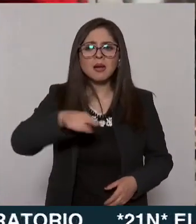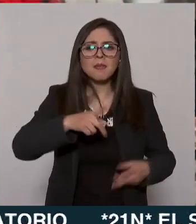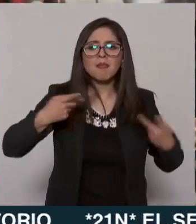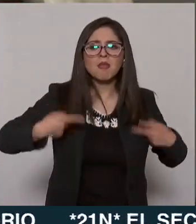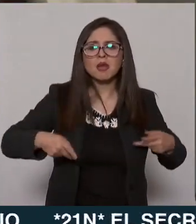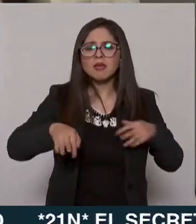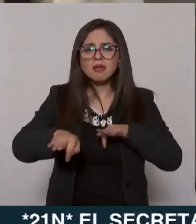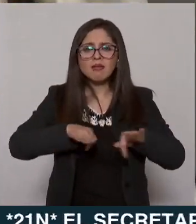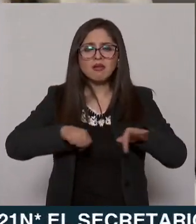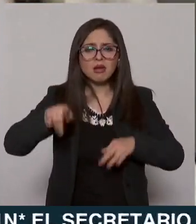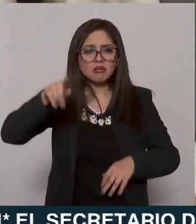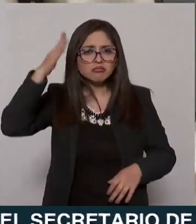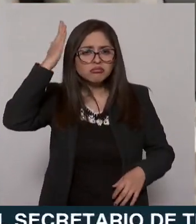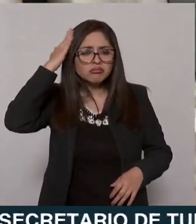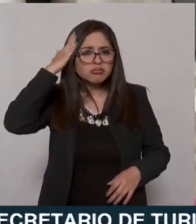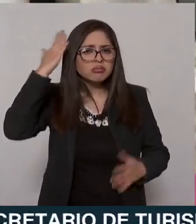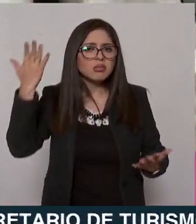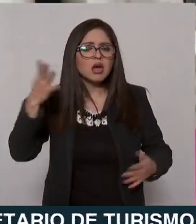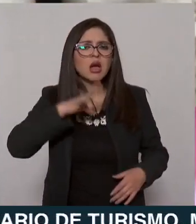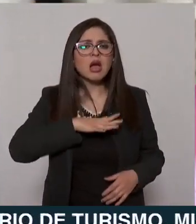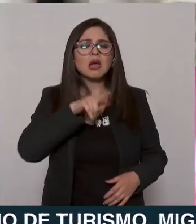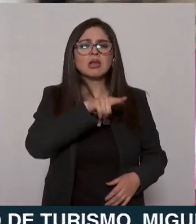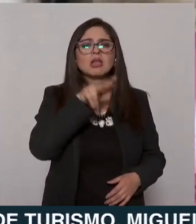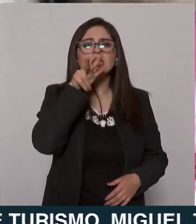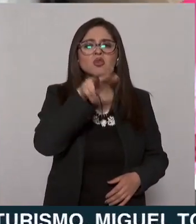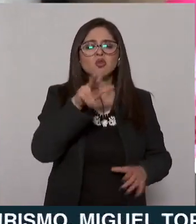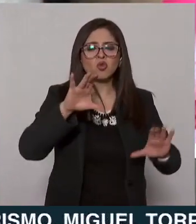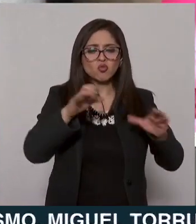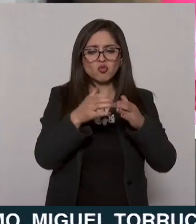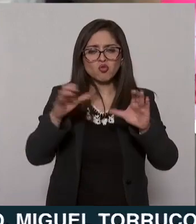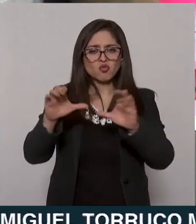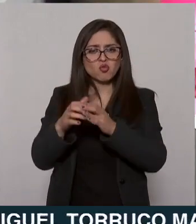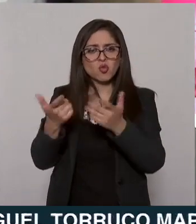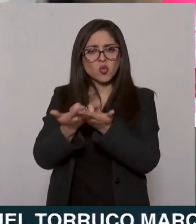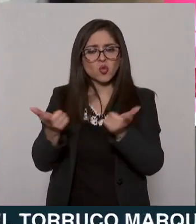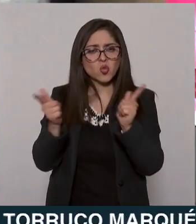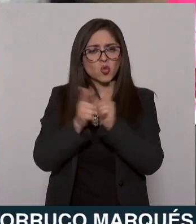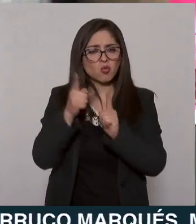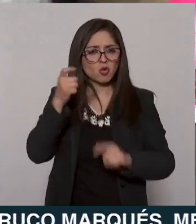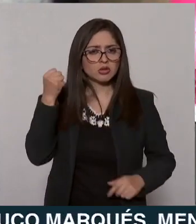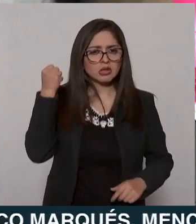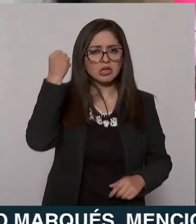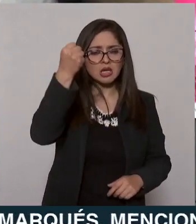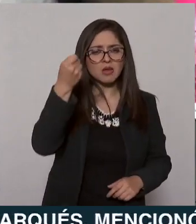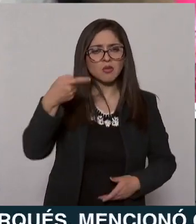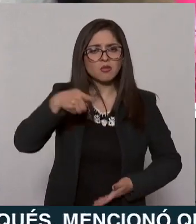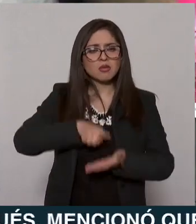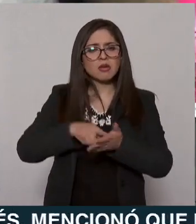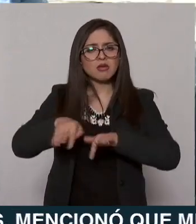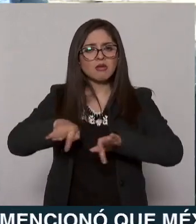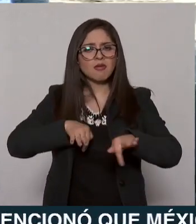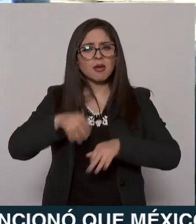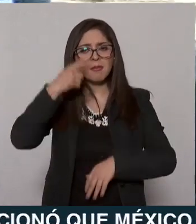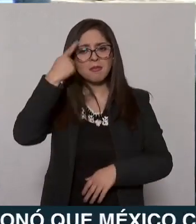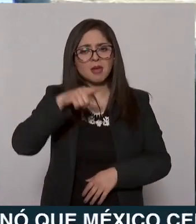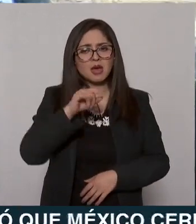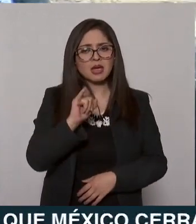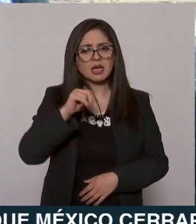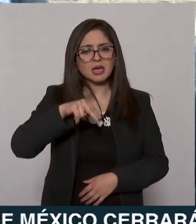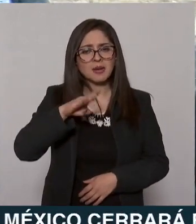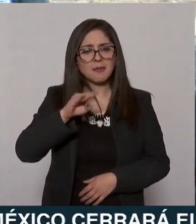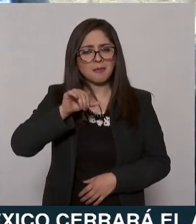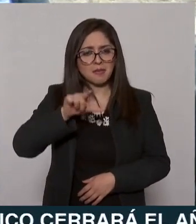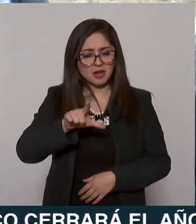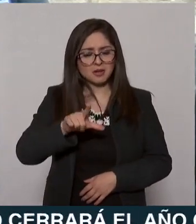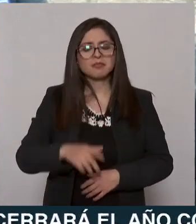líderes sindicales. Son 18 organizaciones sindicales las que operan en el instituto y todos ellos fueron